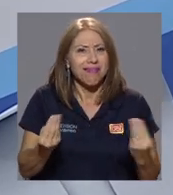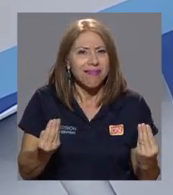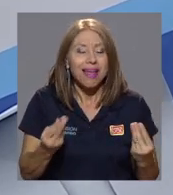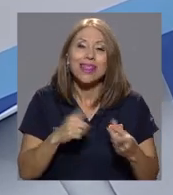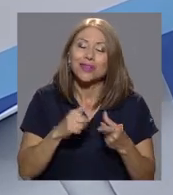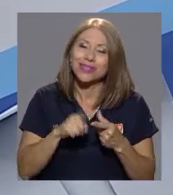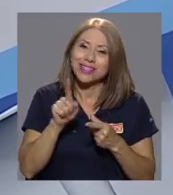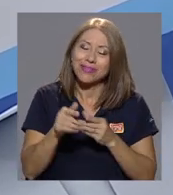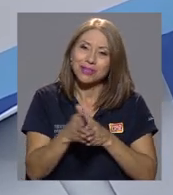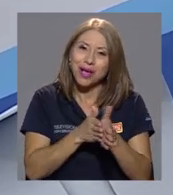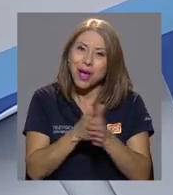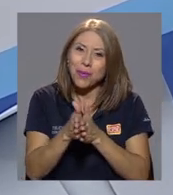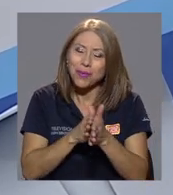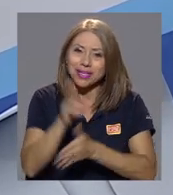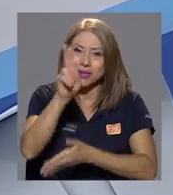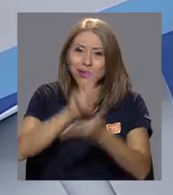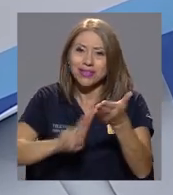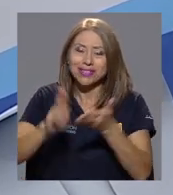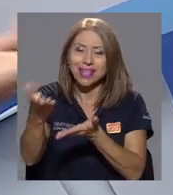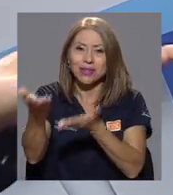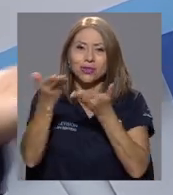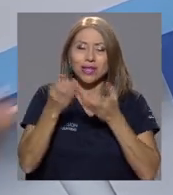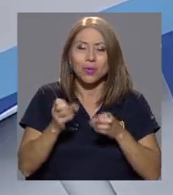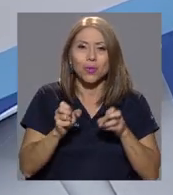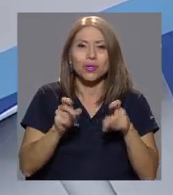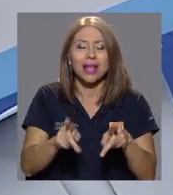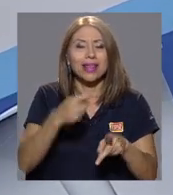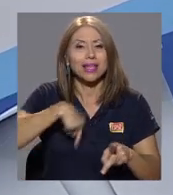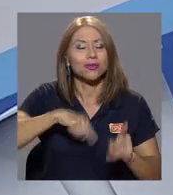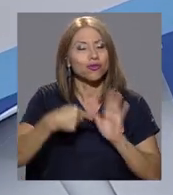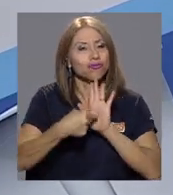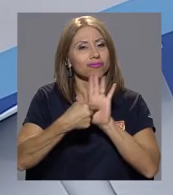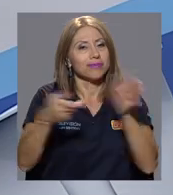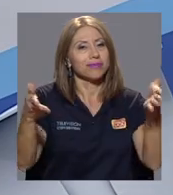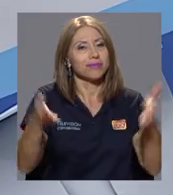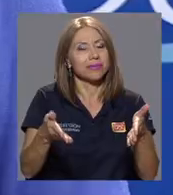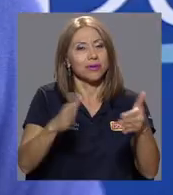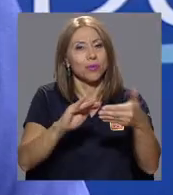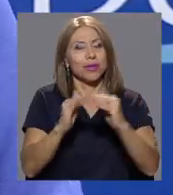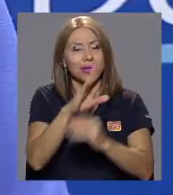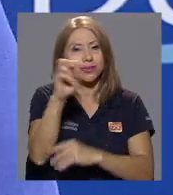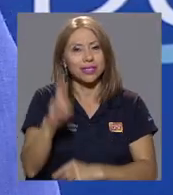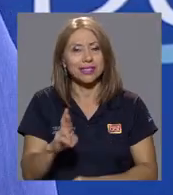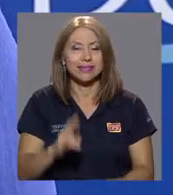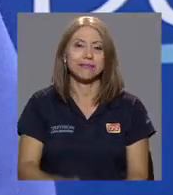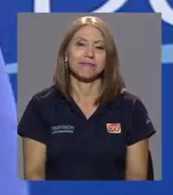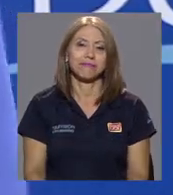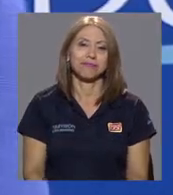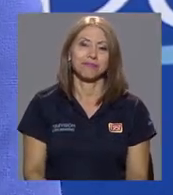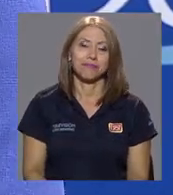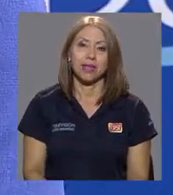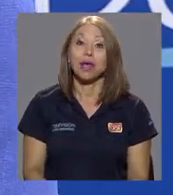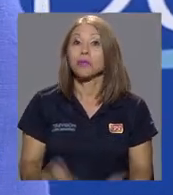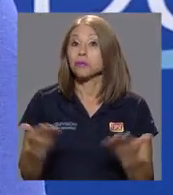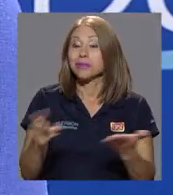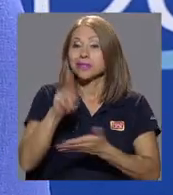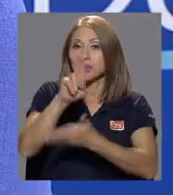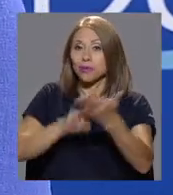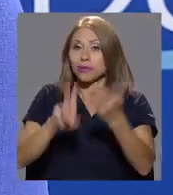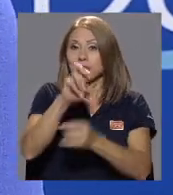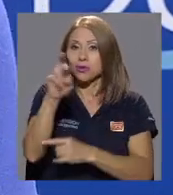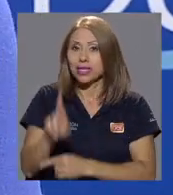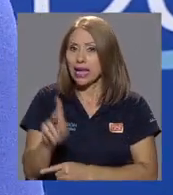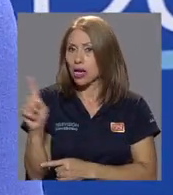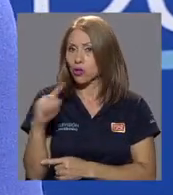universidad nos da estas posibilidades de presentarnos y proyectarnos a la comunidad costarricense precisamente es bueno la universidad de costa